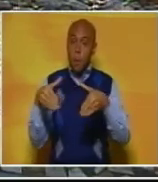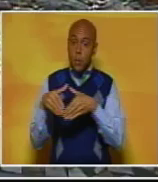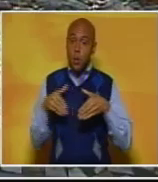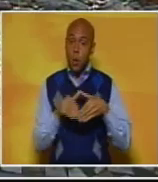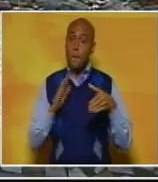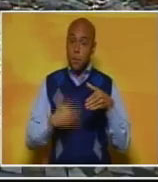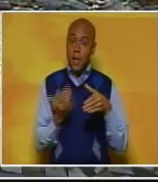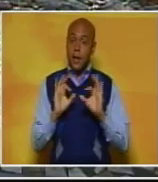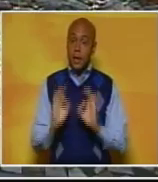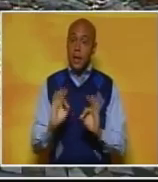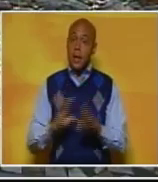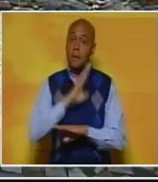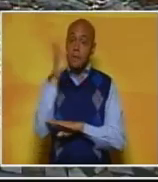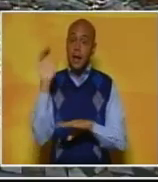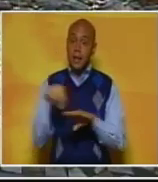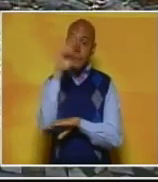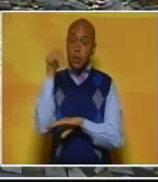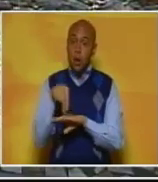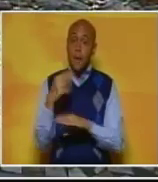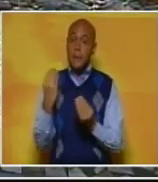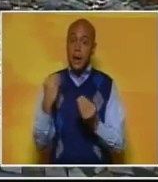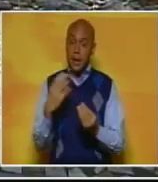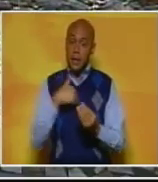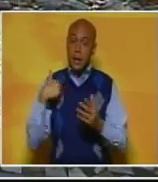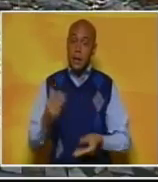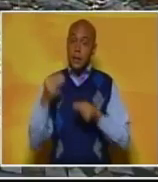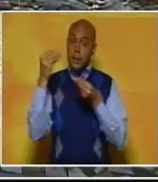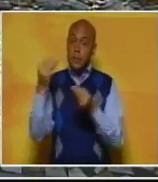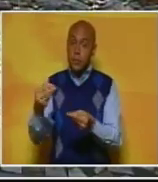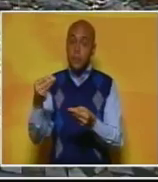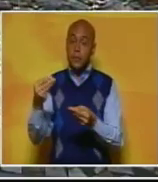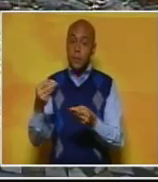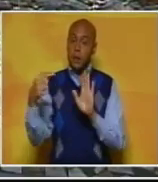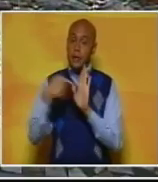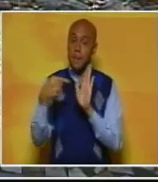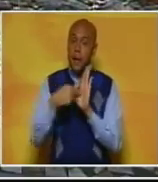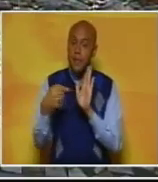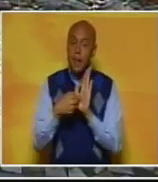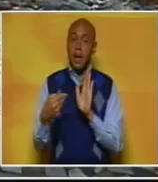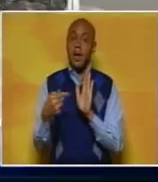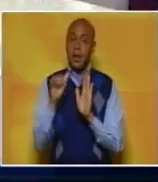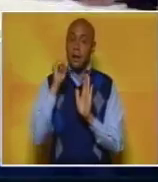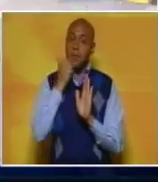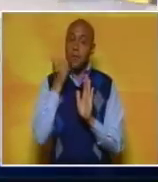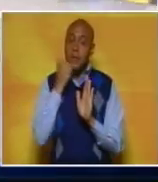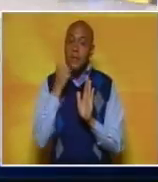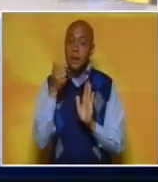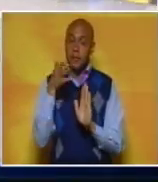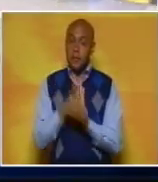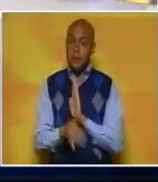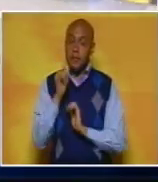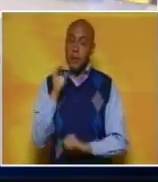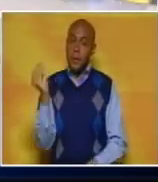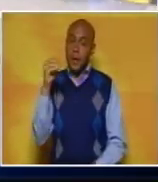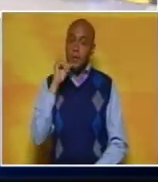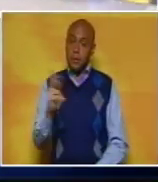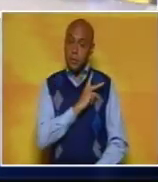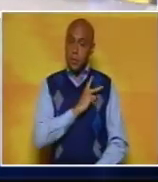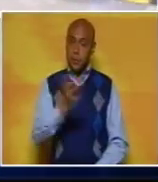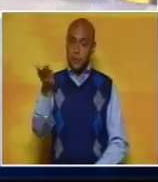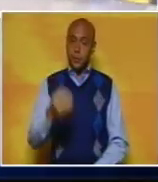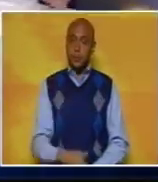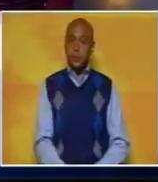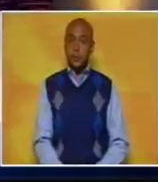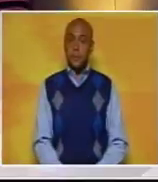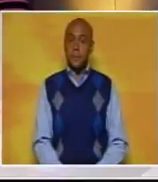a acudir a la Asamblea Nacional para presentar su pliego de demandas. Esto es la información. Continúen con más de la emisión meridiana de Noticiero